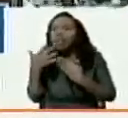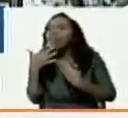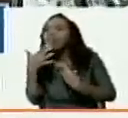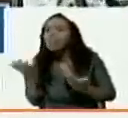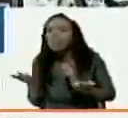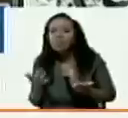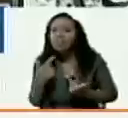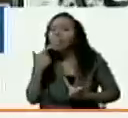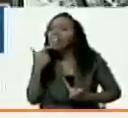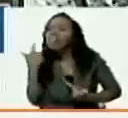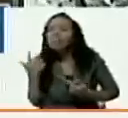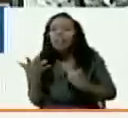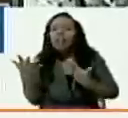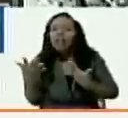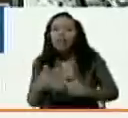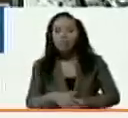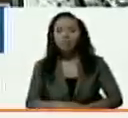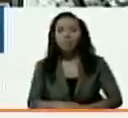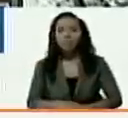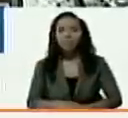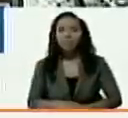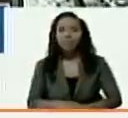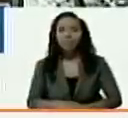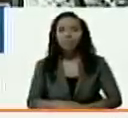¿Qué dirán?